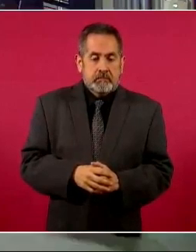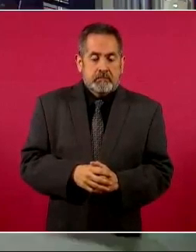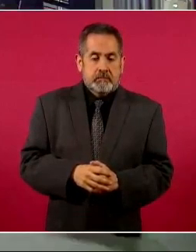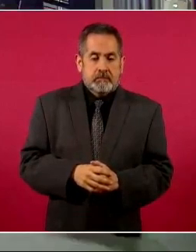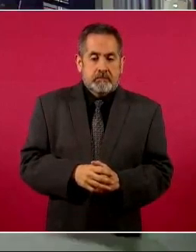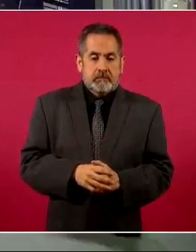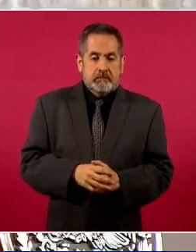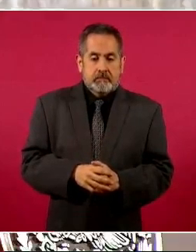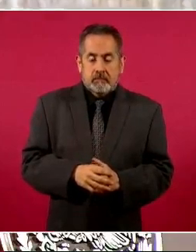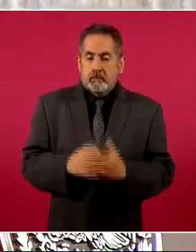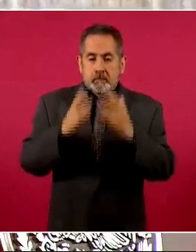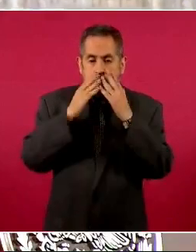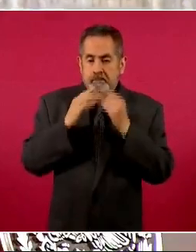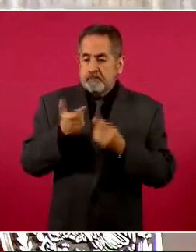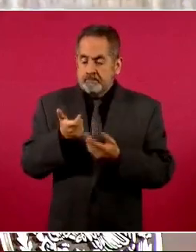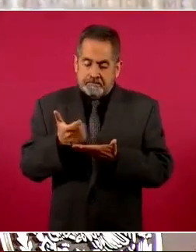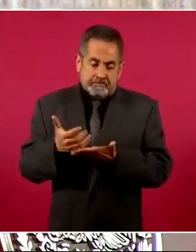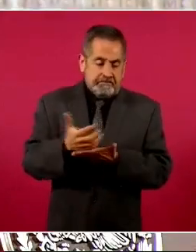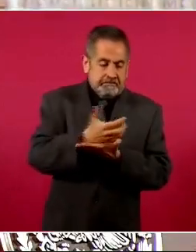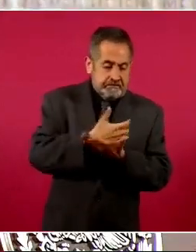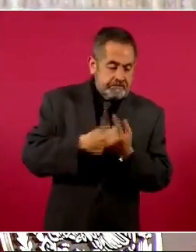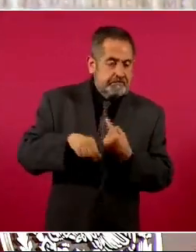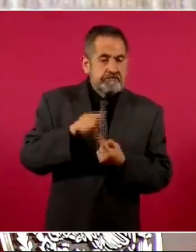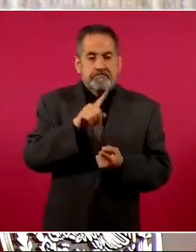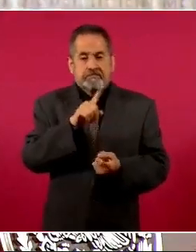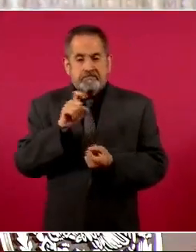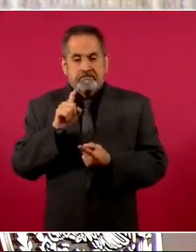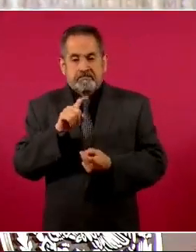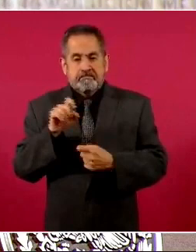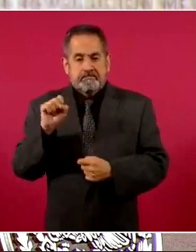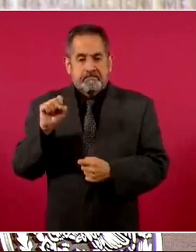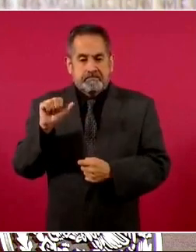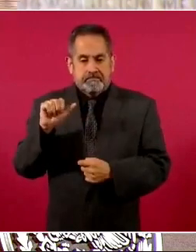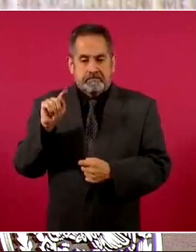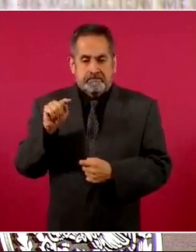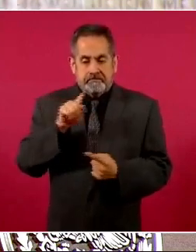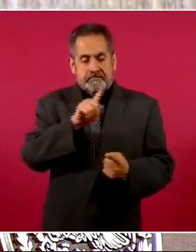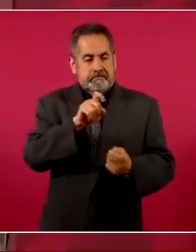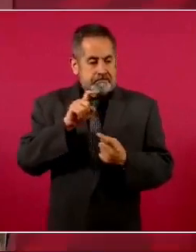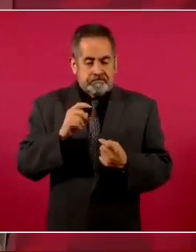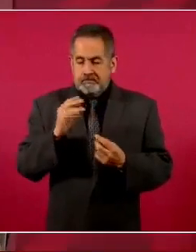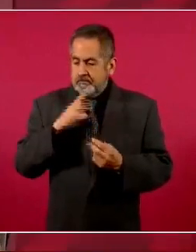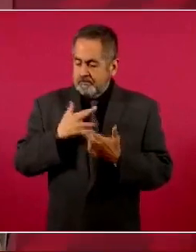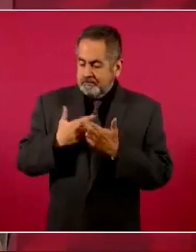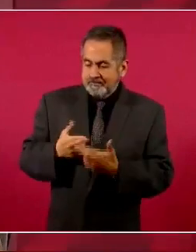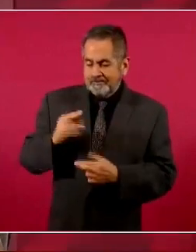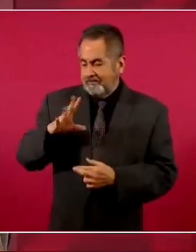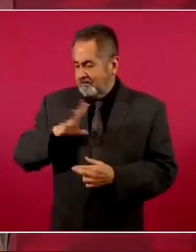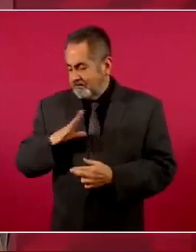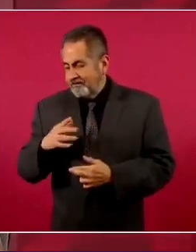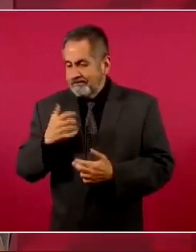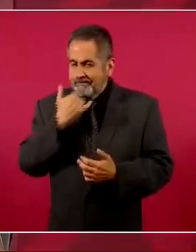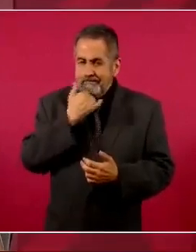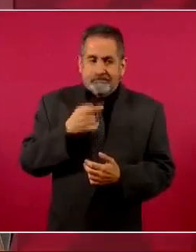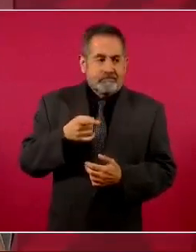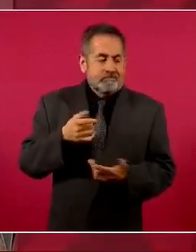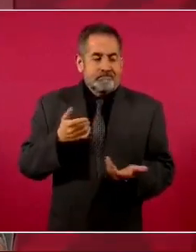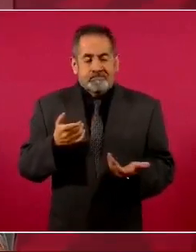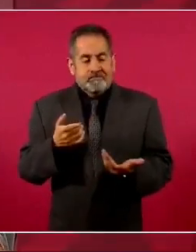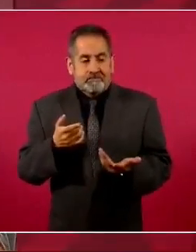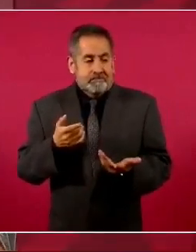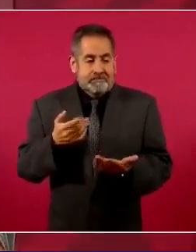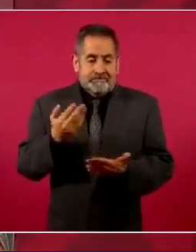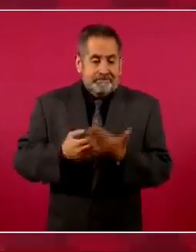teníamos ingresos suficientes, la hacienda pública no era fuerte porque no pagaban